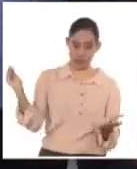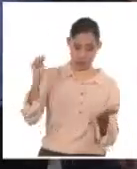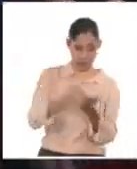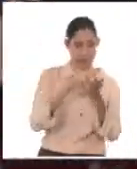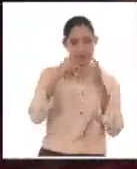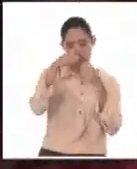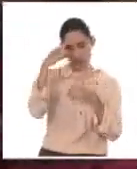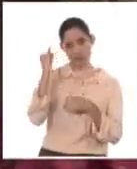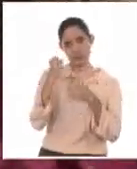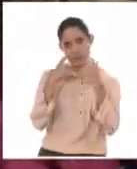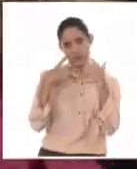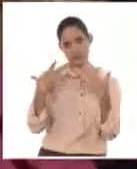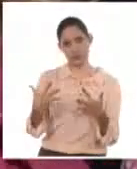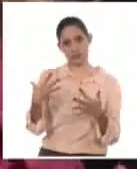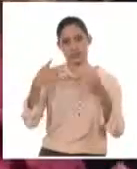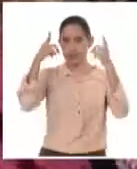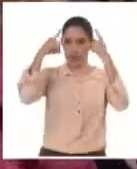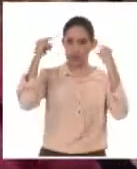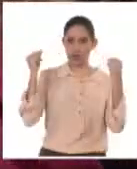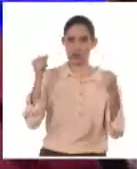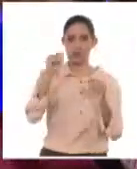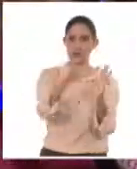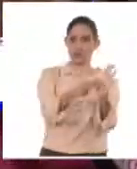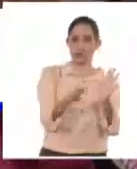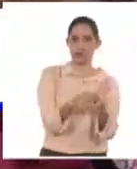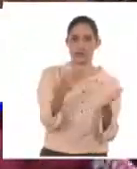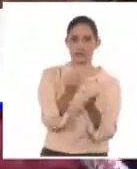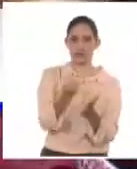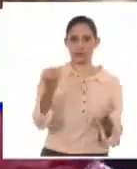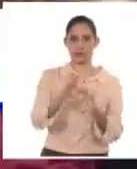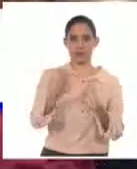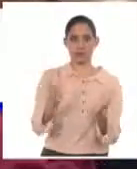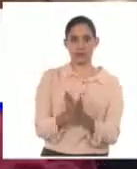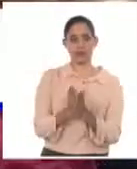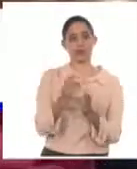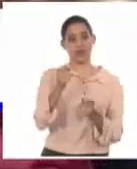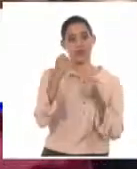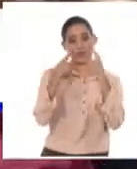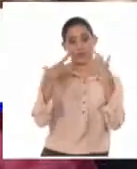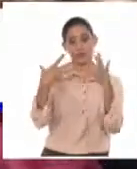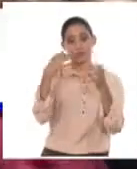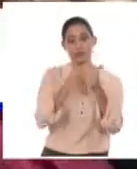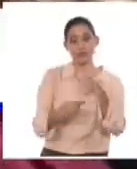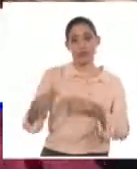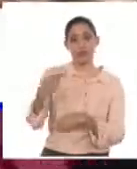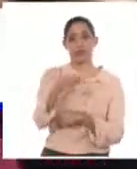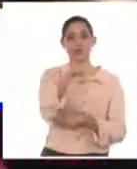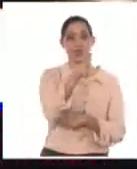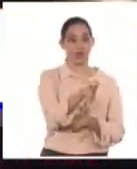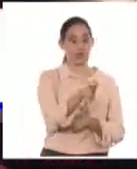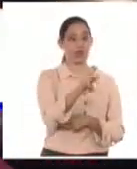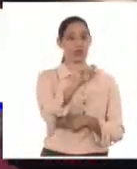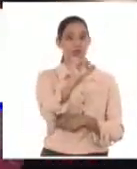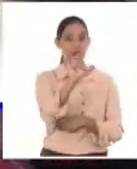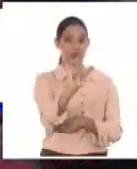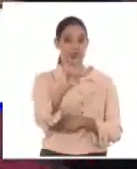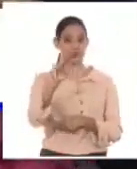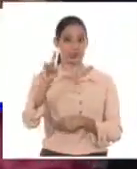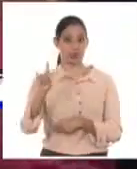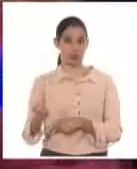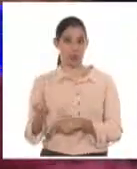está incorporado a partir de la medida son enfermeras. Exacto. ¿Cuántos ya tenemos? 279. Sí, ya